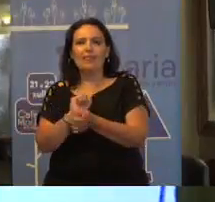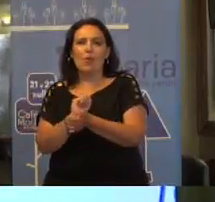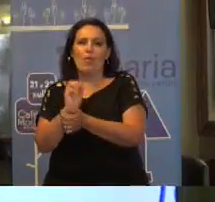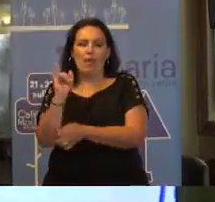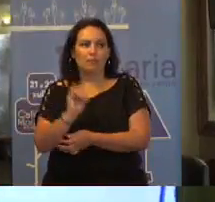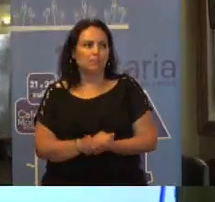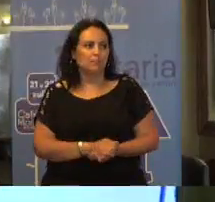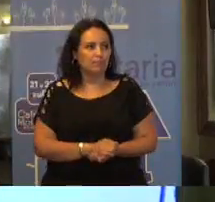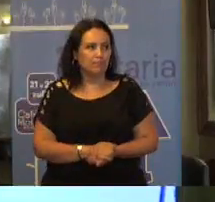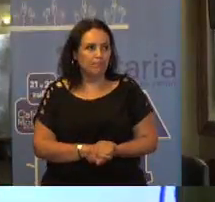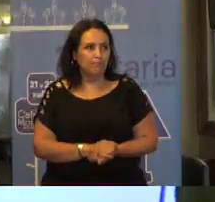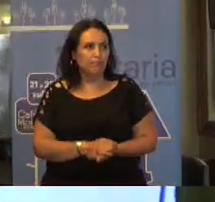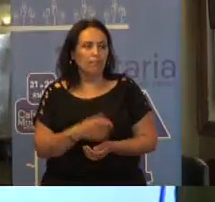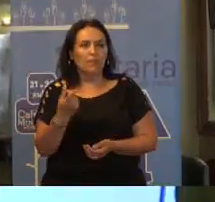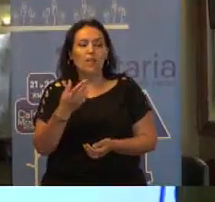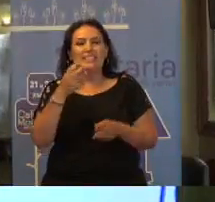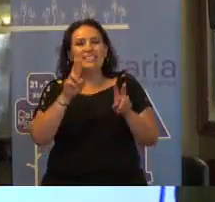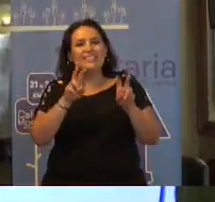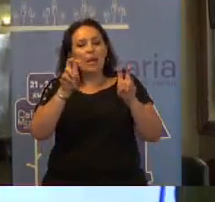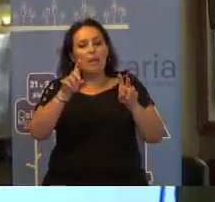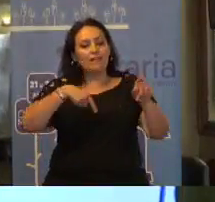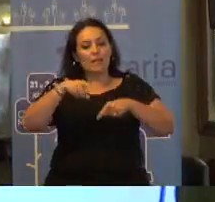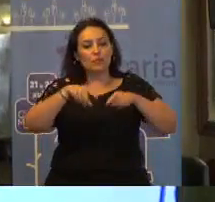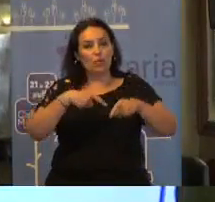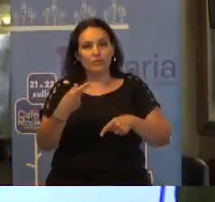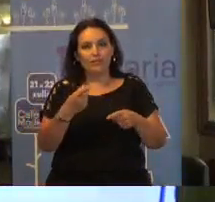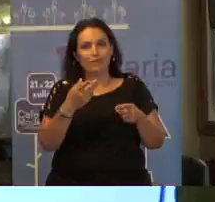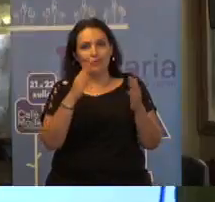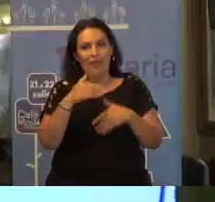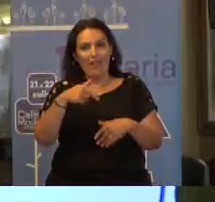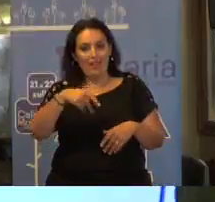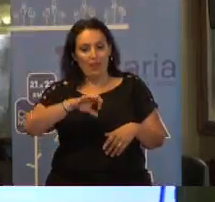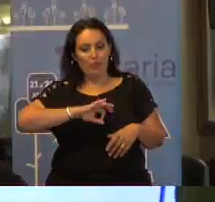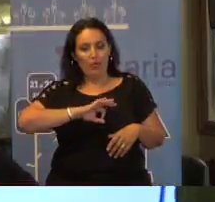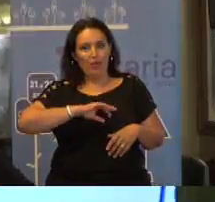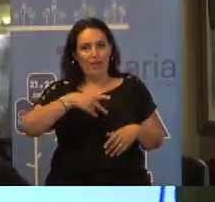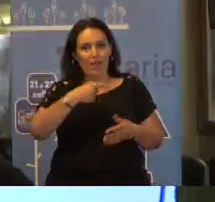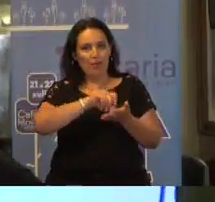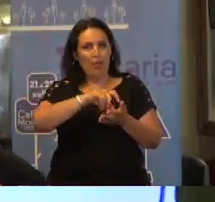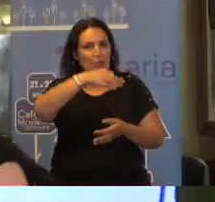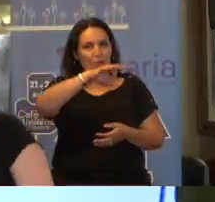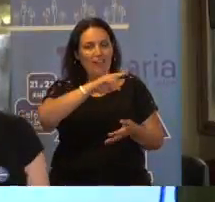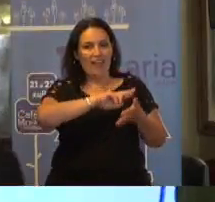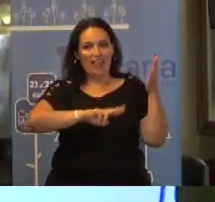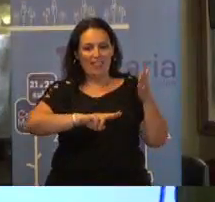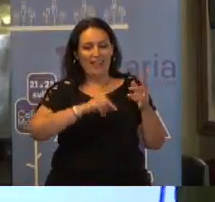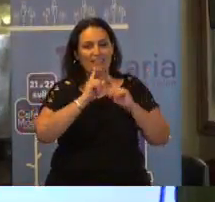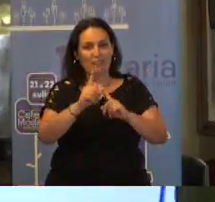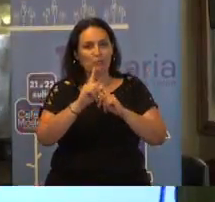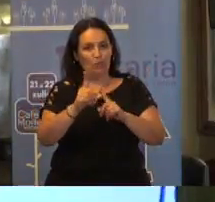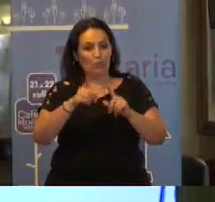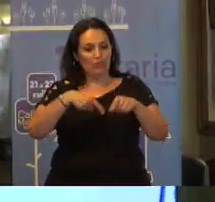No ámbito do transporte, Pontevedra non ten transporte público, a única cidade galega que non ten transporte público, fíxose contando